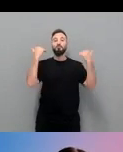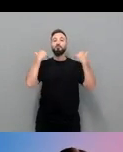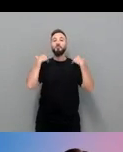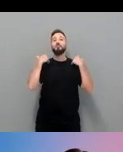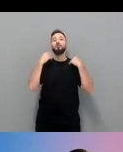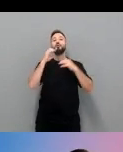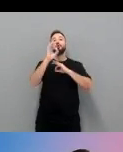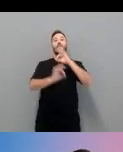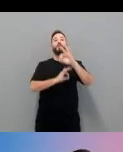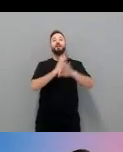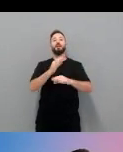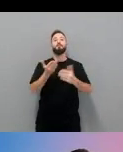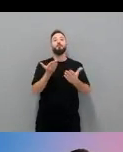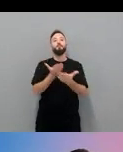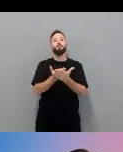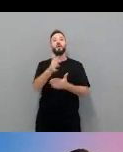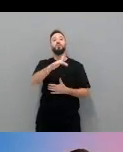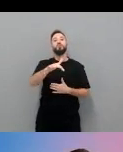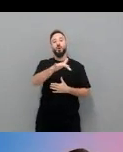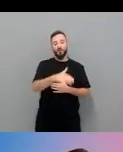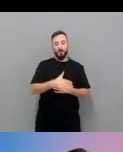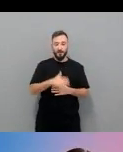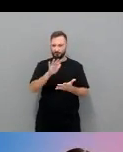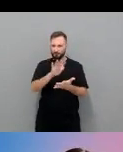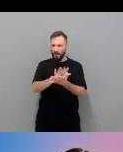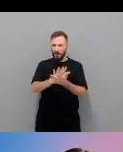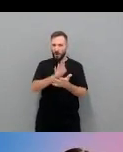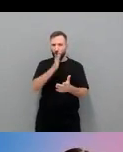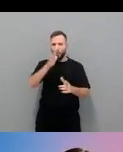solicita, pero como os vamos a pasar la ponencia